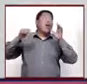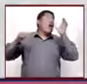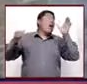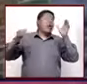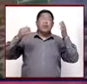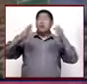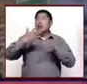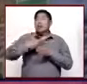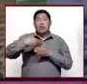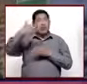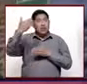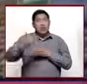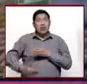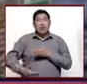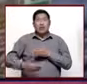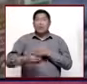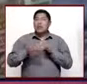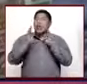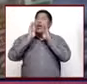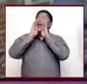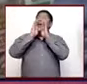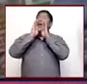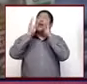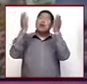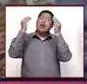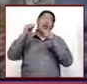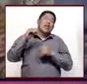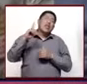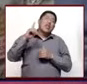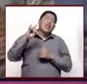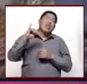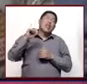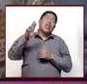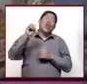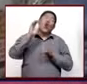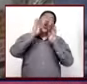archivo. Diario La Sazón, el extra.